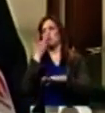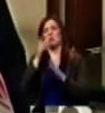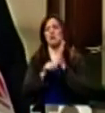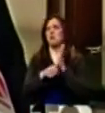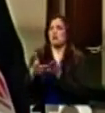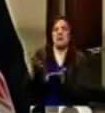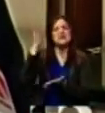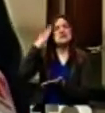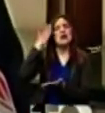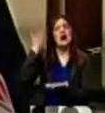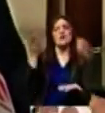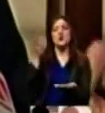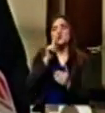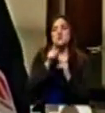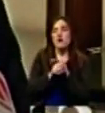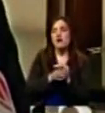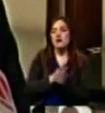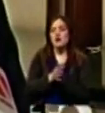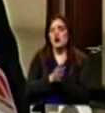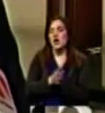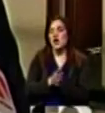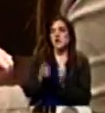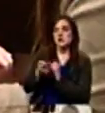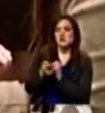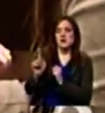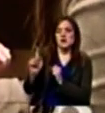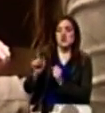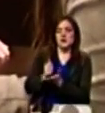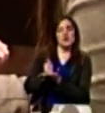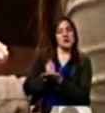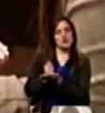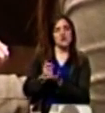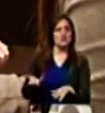¿Qué sabe el señor Assange que impide que se lo sancione como es debido? Lo